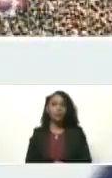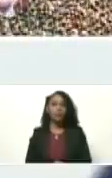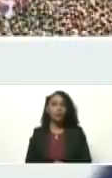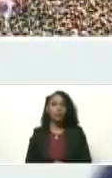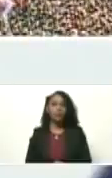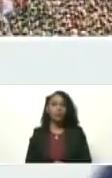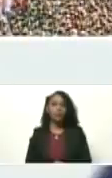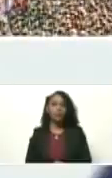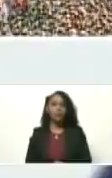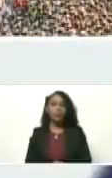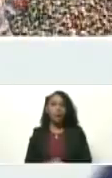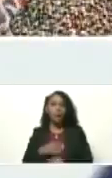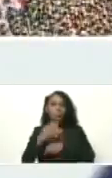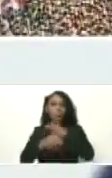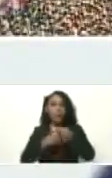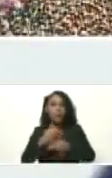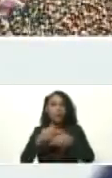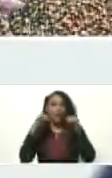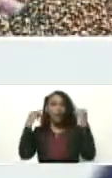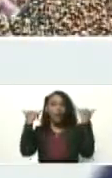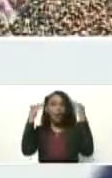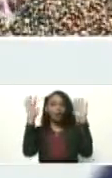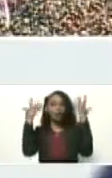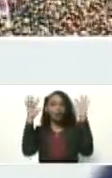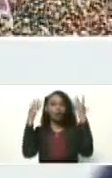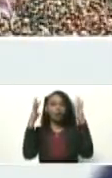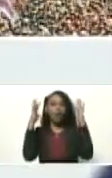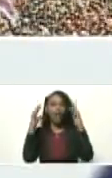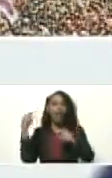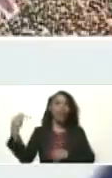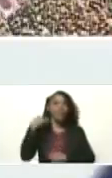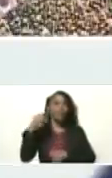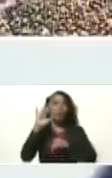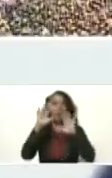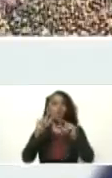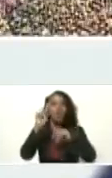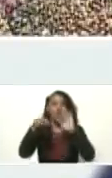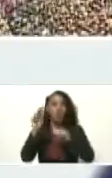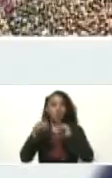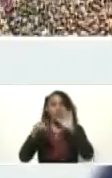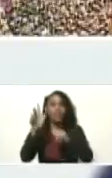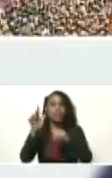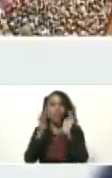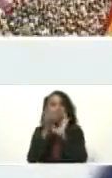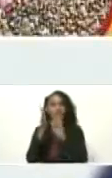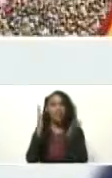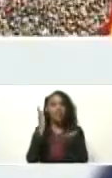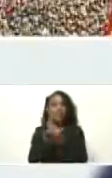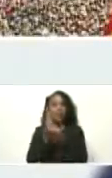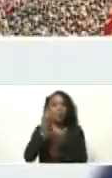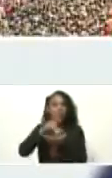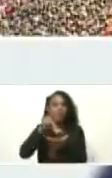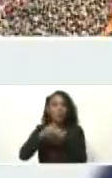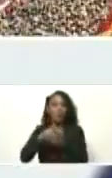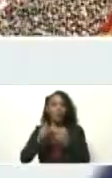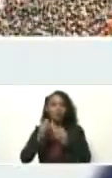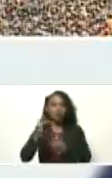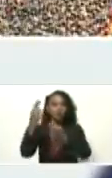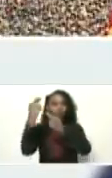Vamos a dar un aplauso a las víctimas del 11 y 12 de abril, presentes y siempre consecuentes.